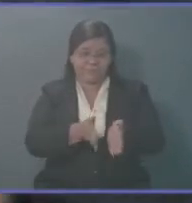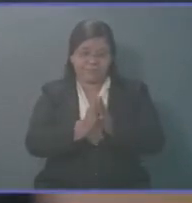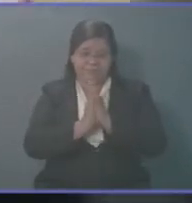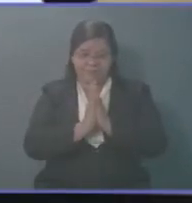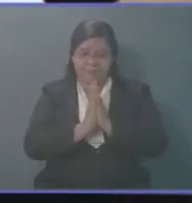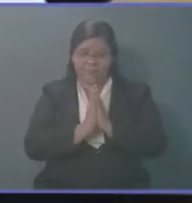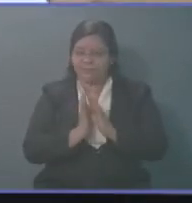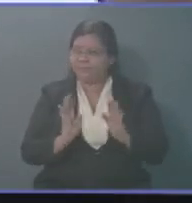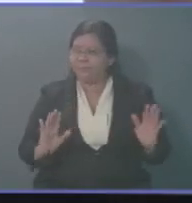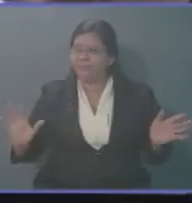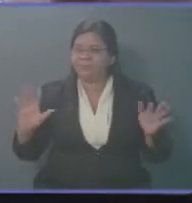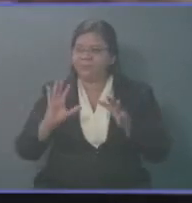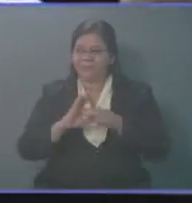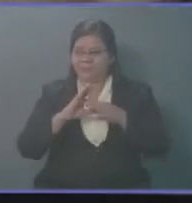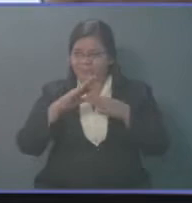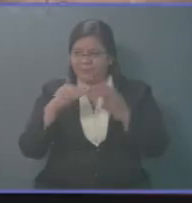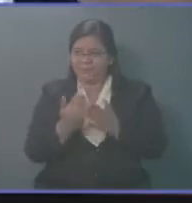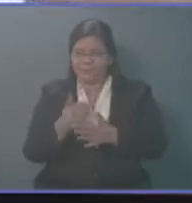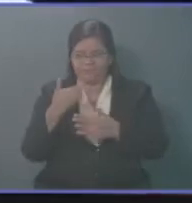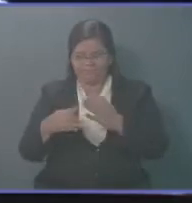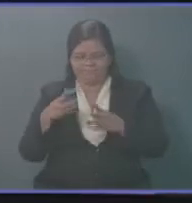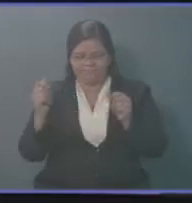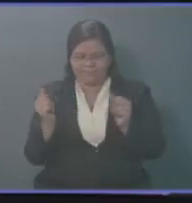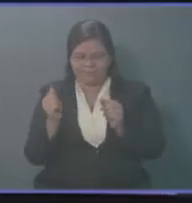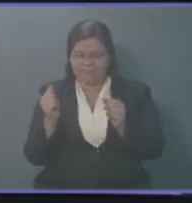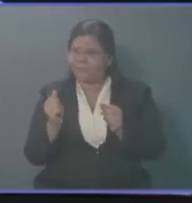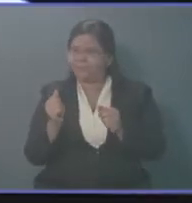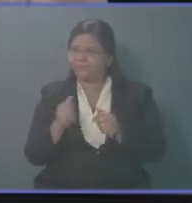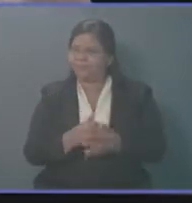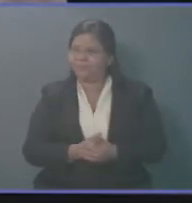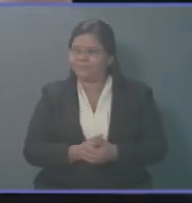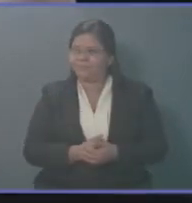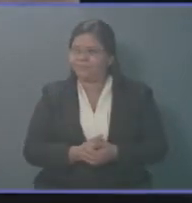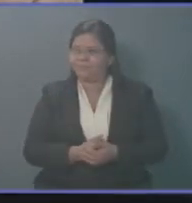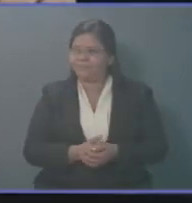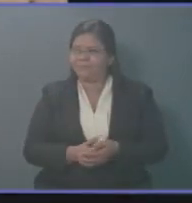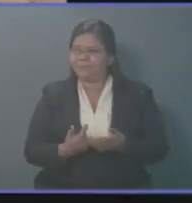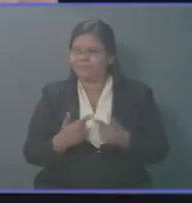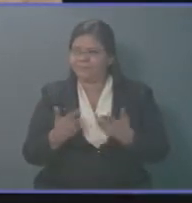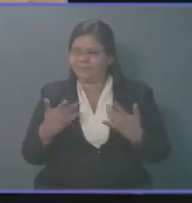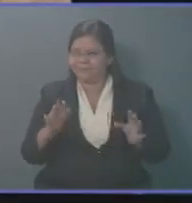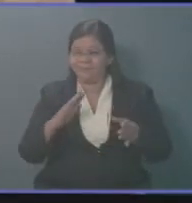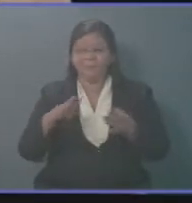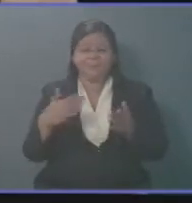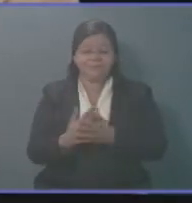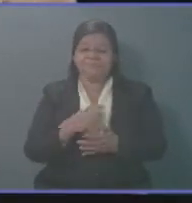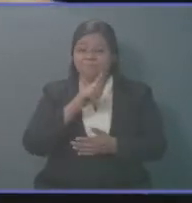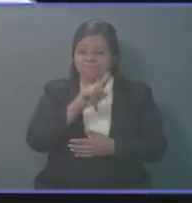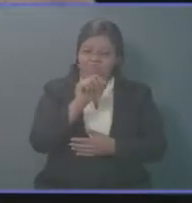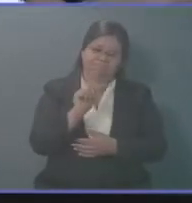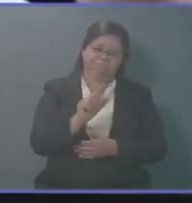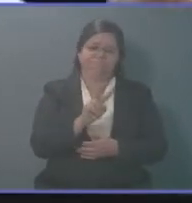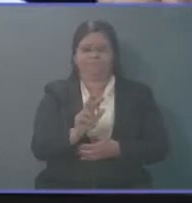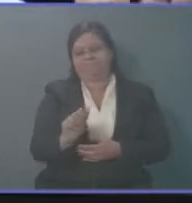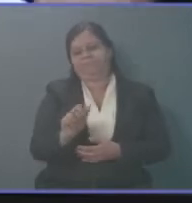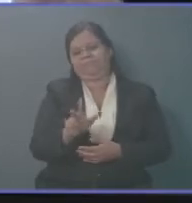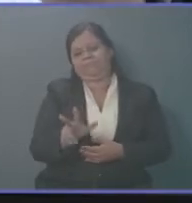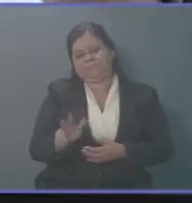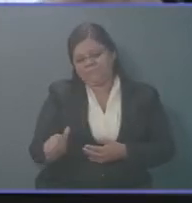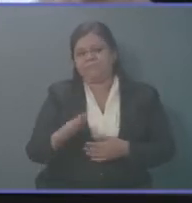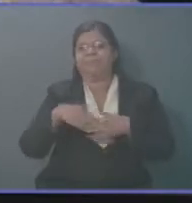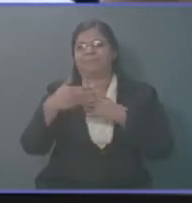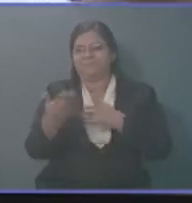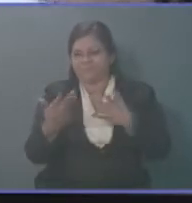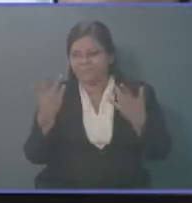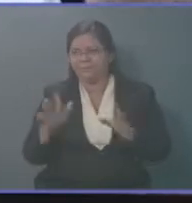introducida, entonces sí, le damos dispensa de trámite, no hay ningún problema, presidente. Pero usted comience con piezas 1A, 2A, 3A, y cuando lleguemos a esto, si hay